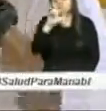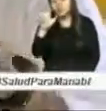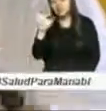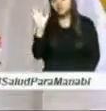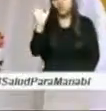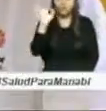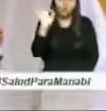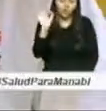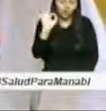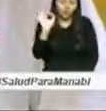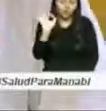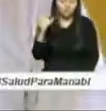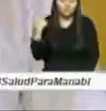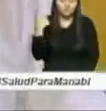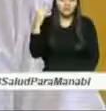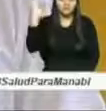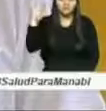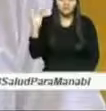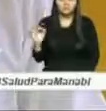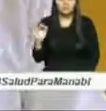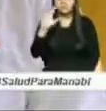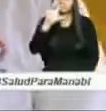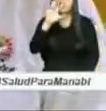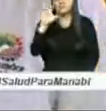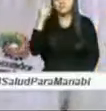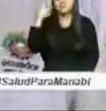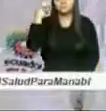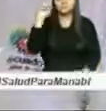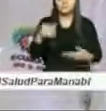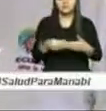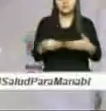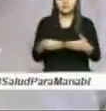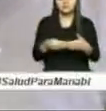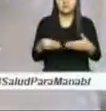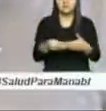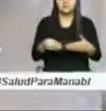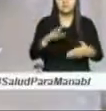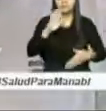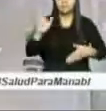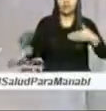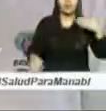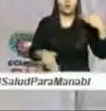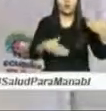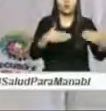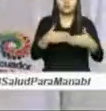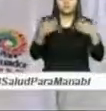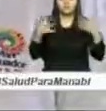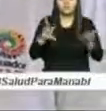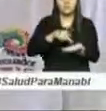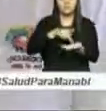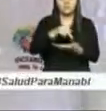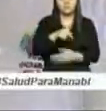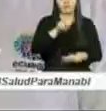se ha asignado un presupuesto de 300 millones de dólares. De todo esto, ya están